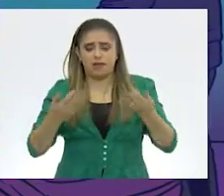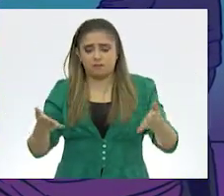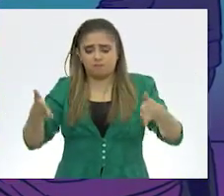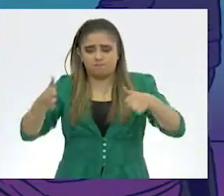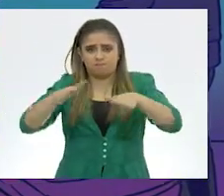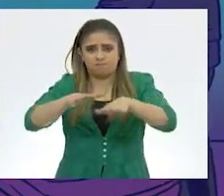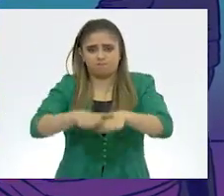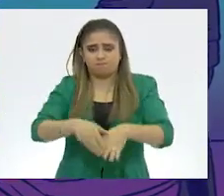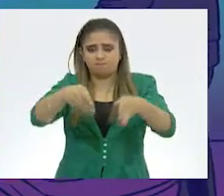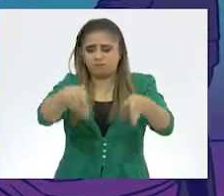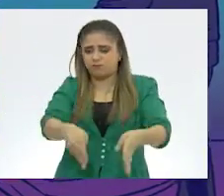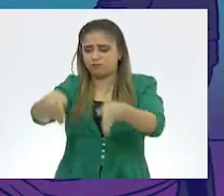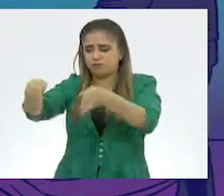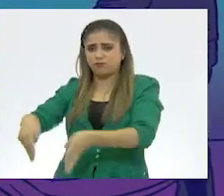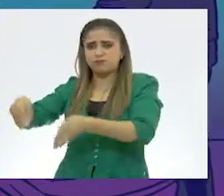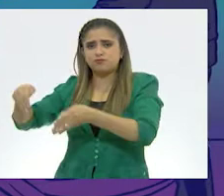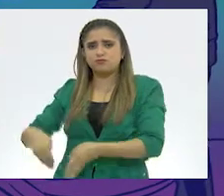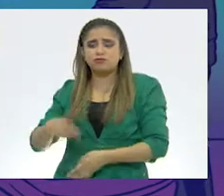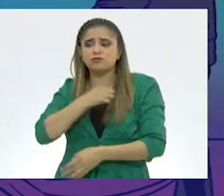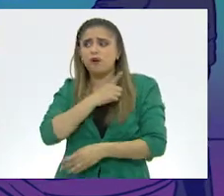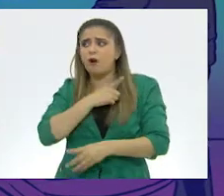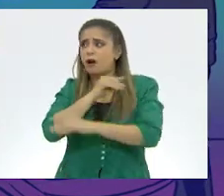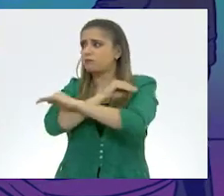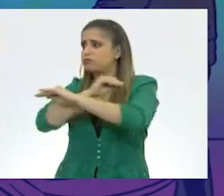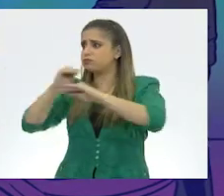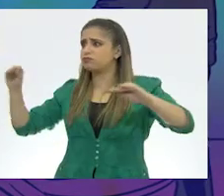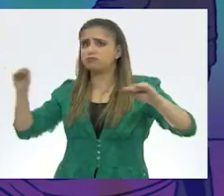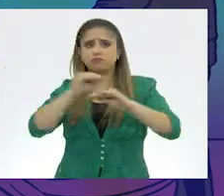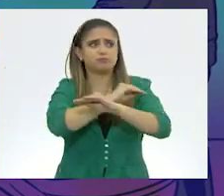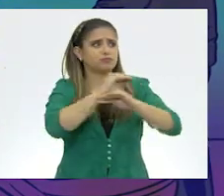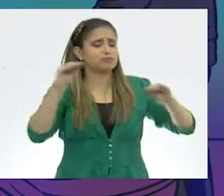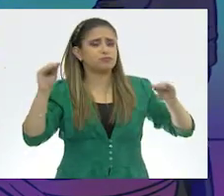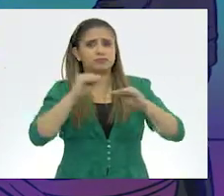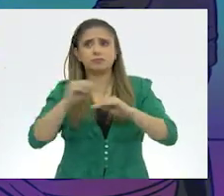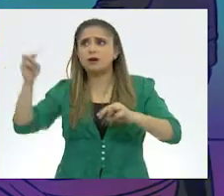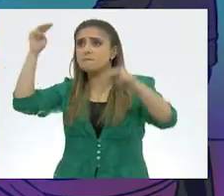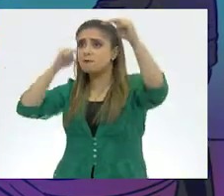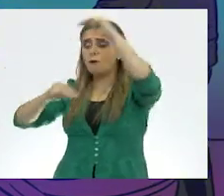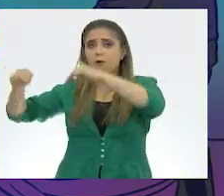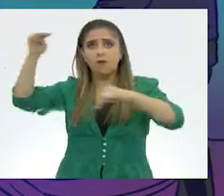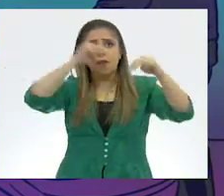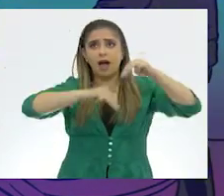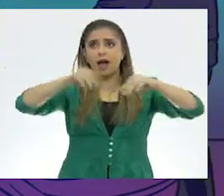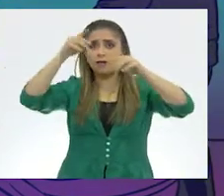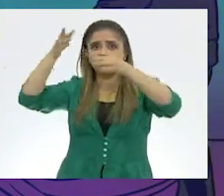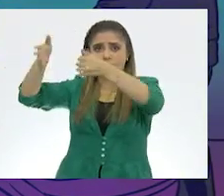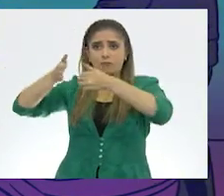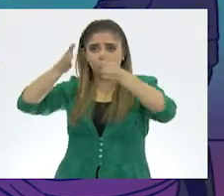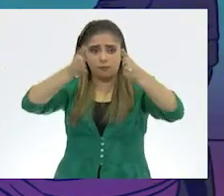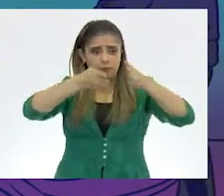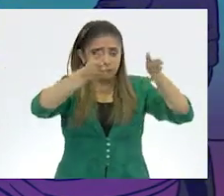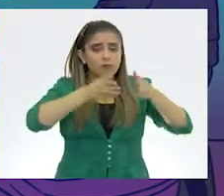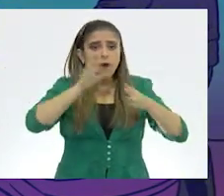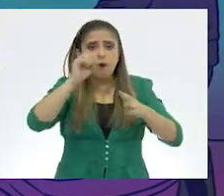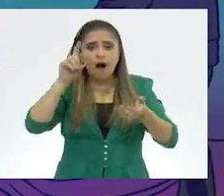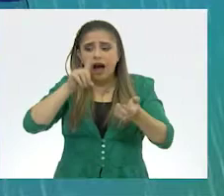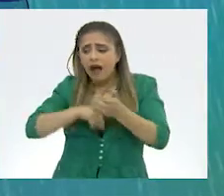pobres, tan solas, encaramadas allá sobre cualquier montaña o sumergidas en el corazón de un abismo.